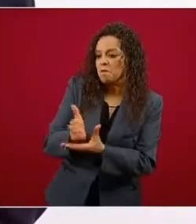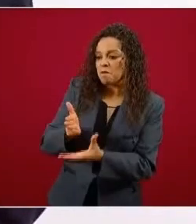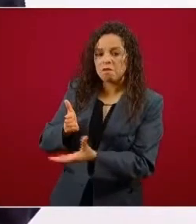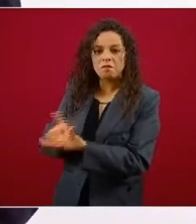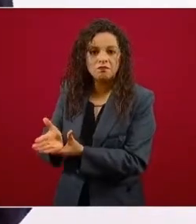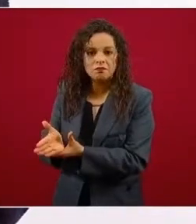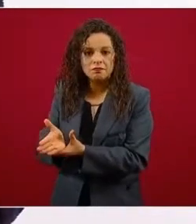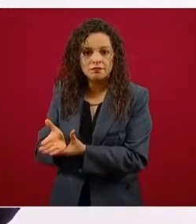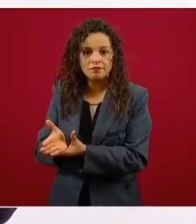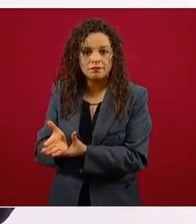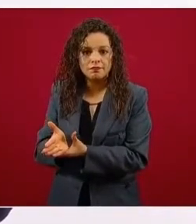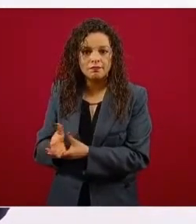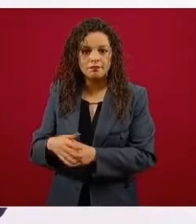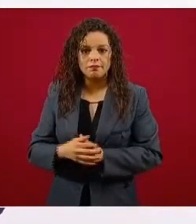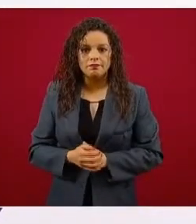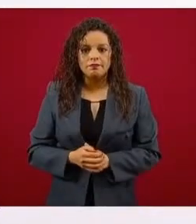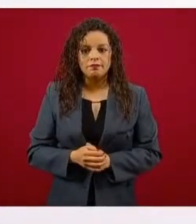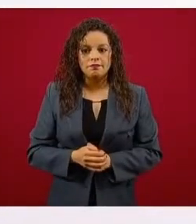injerencia.